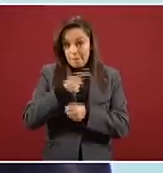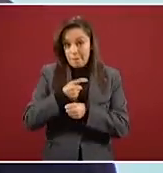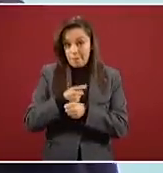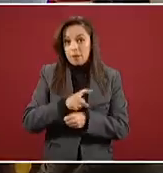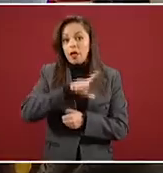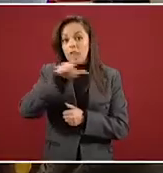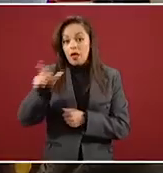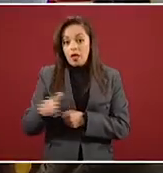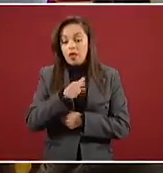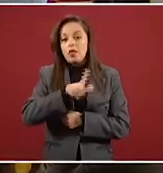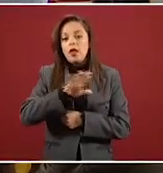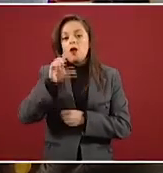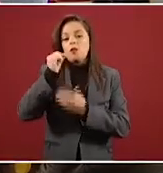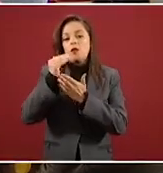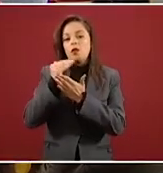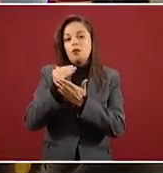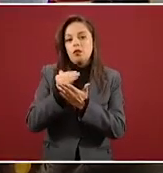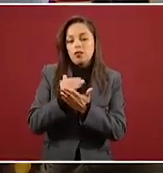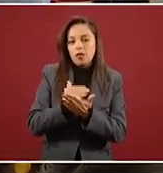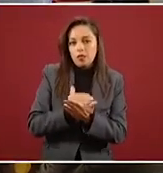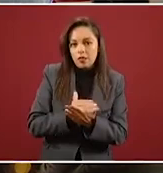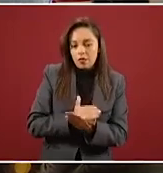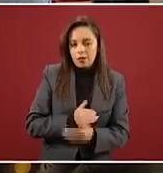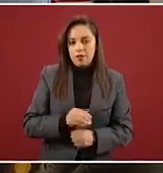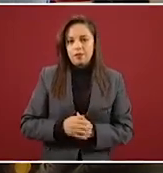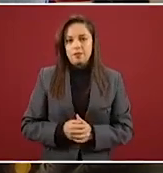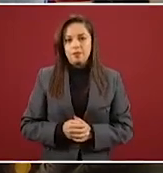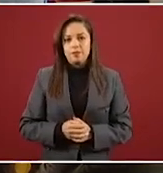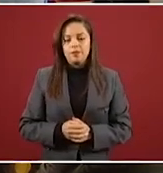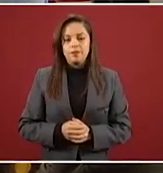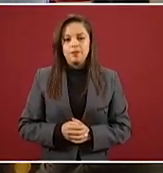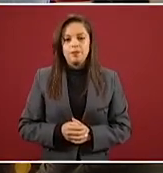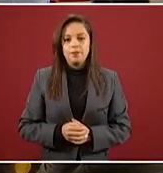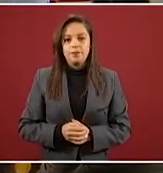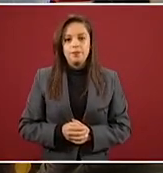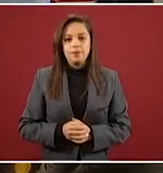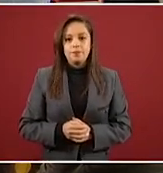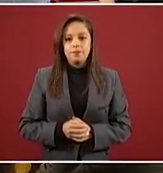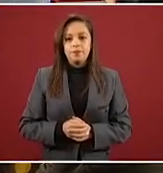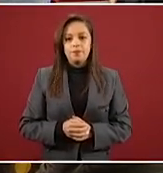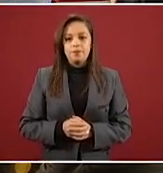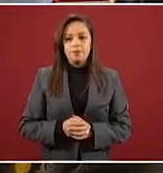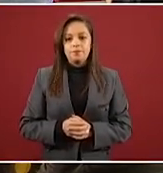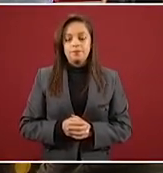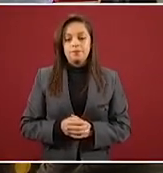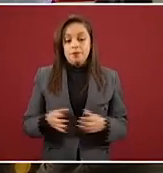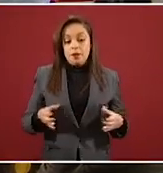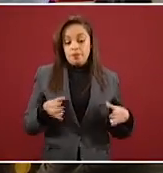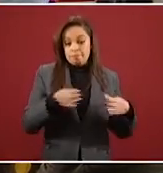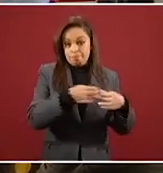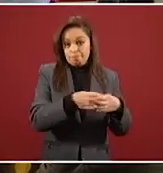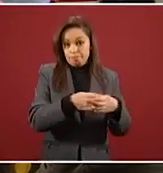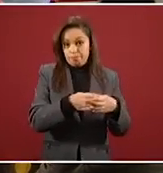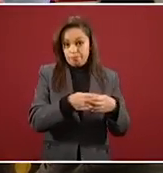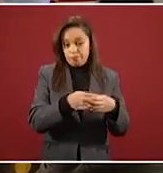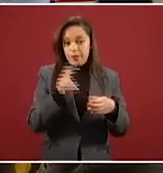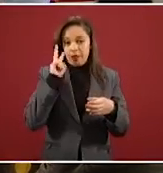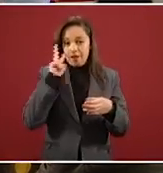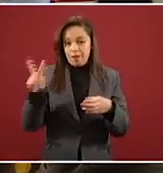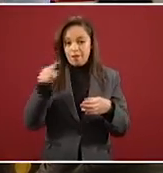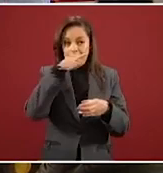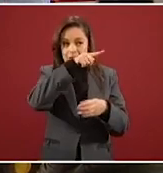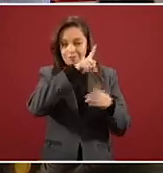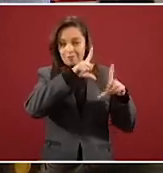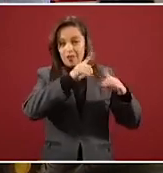caer. Ahora, si lo viéramos por sector en esta parte de abajo, en los últimos